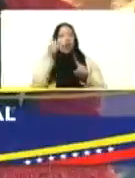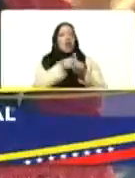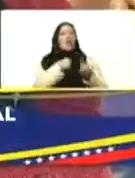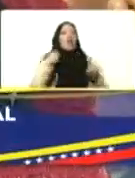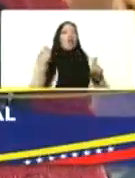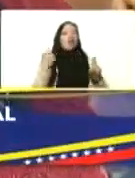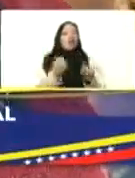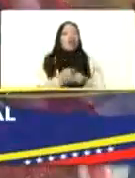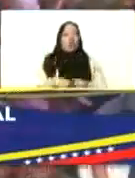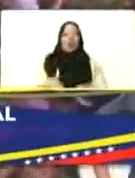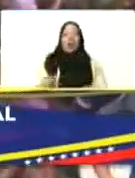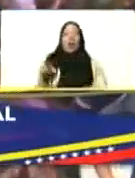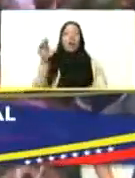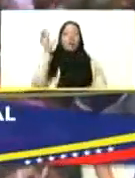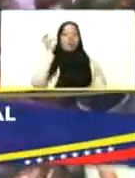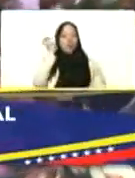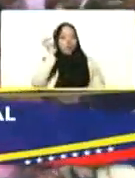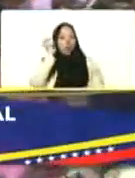combatientes,